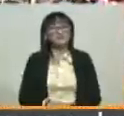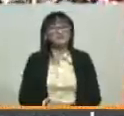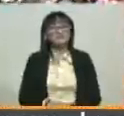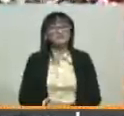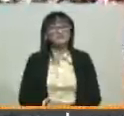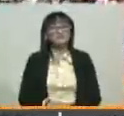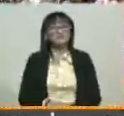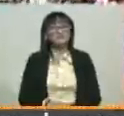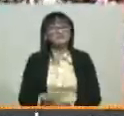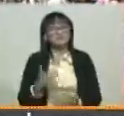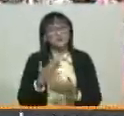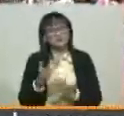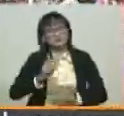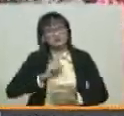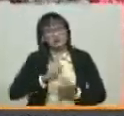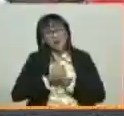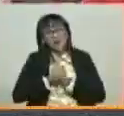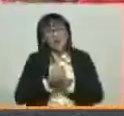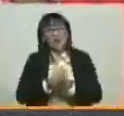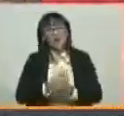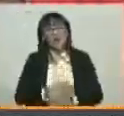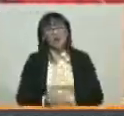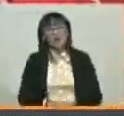Deme su amor.